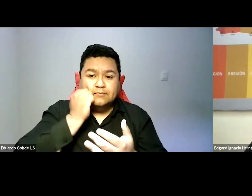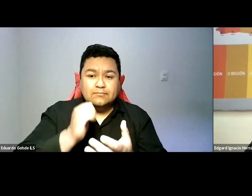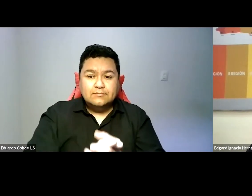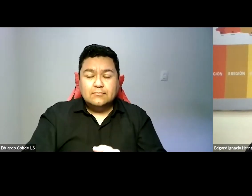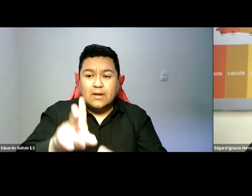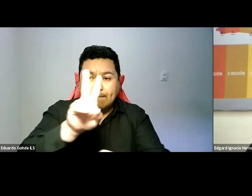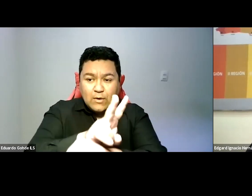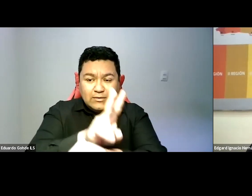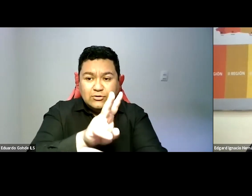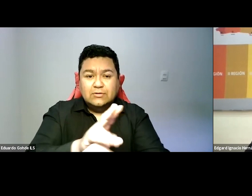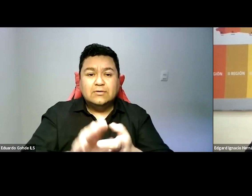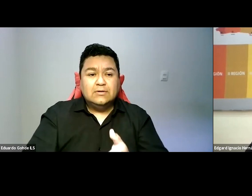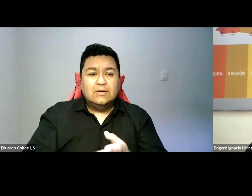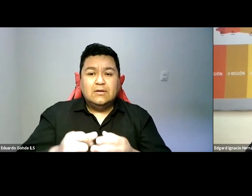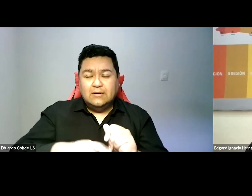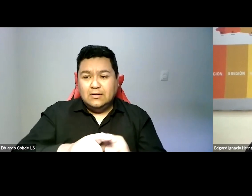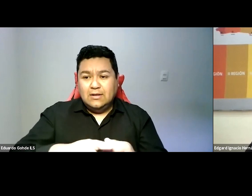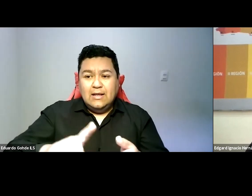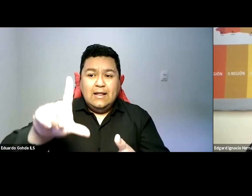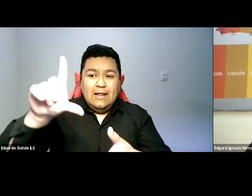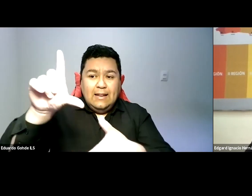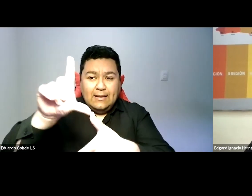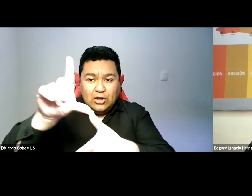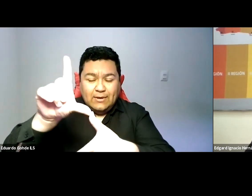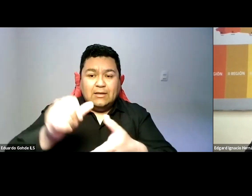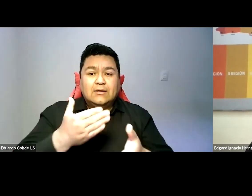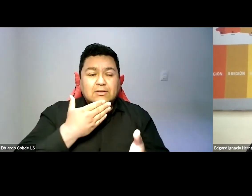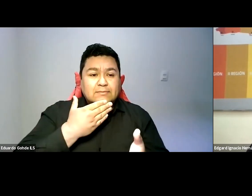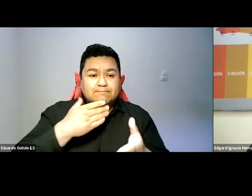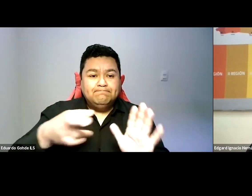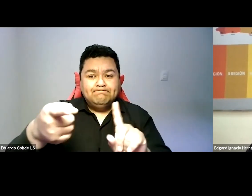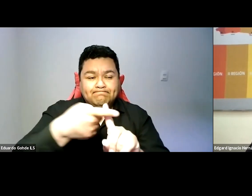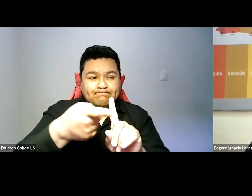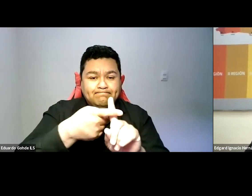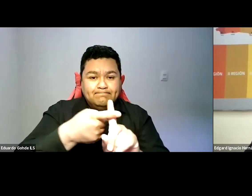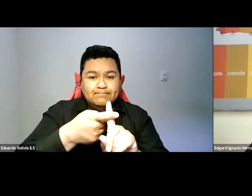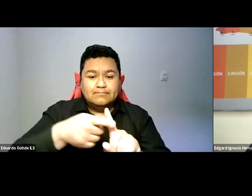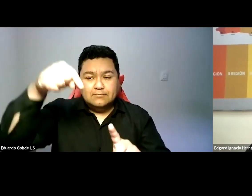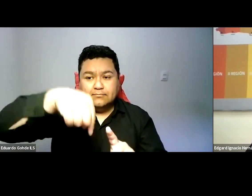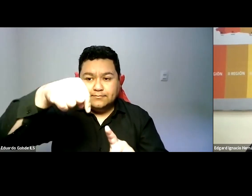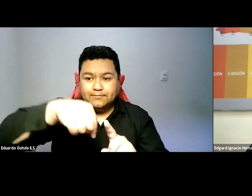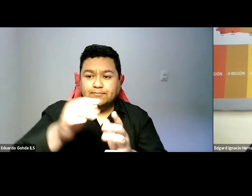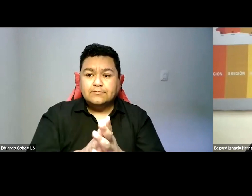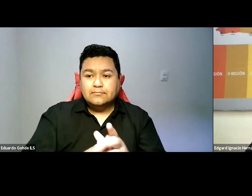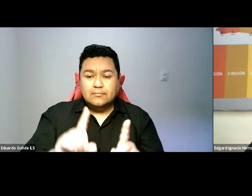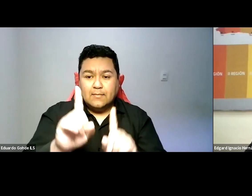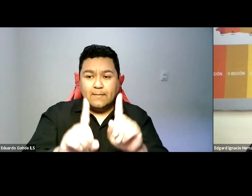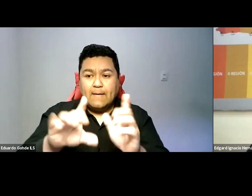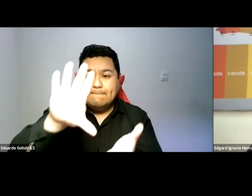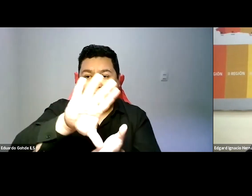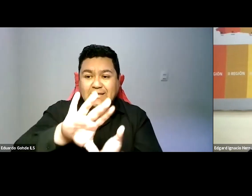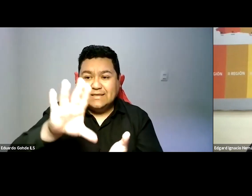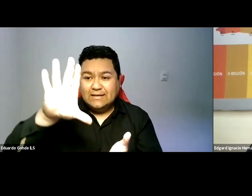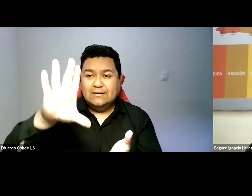los profesores y profesoras de Latinoamérica que participan también de la sesión de hoy, en particular de los países de Argentina,